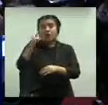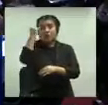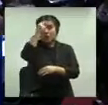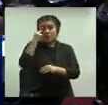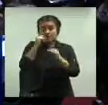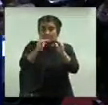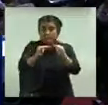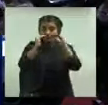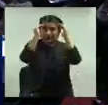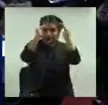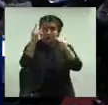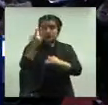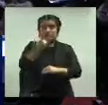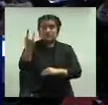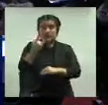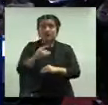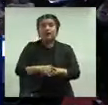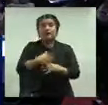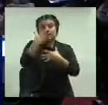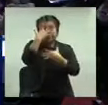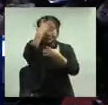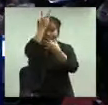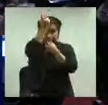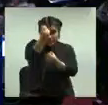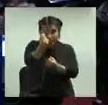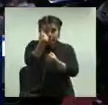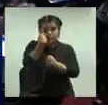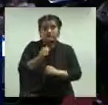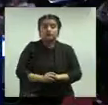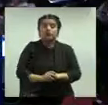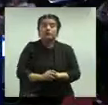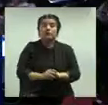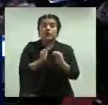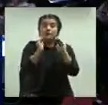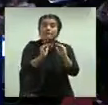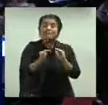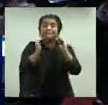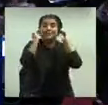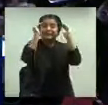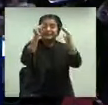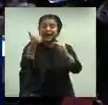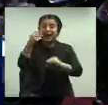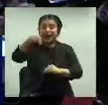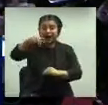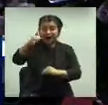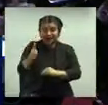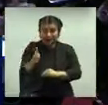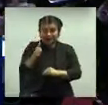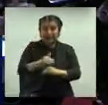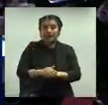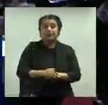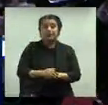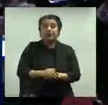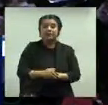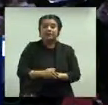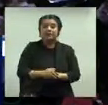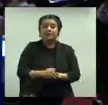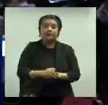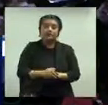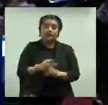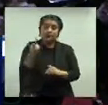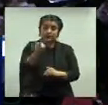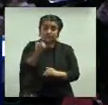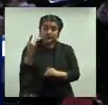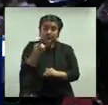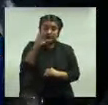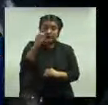Aragón Solé, Universidad de San Carlos de Guatemala, Magíster Ana Mercedes Suaznavar Palma,